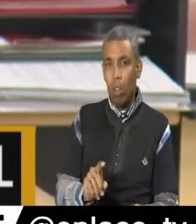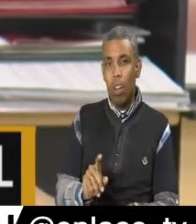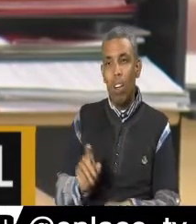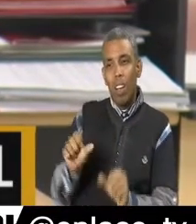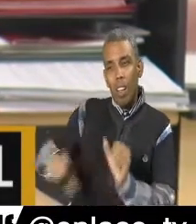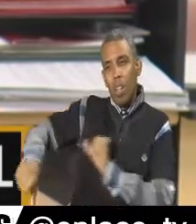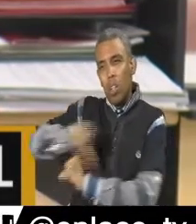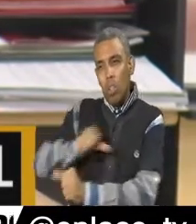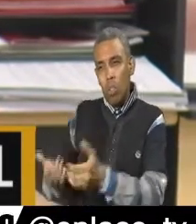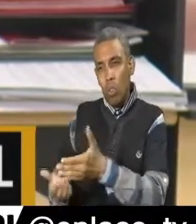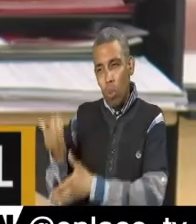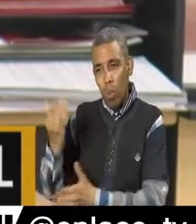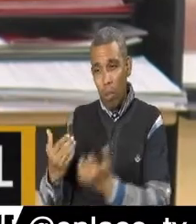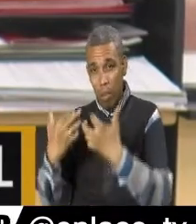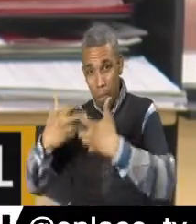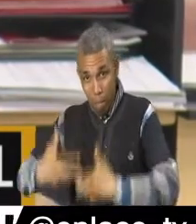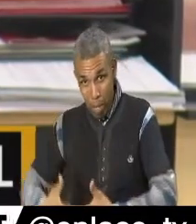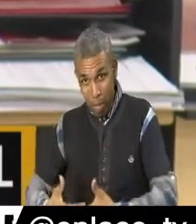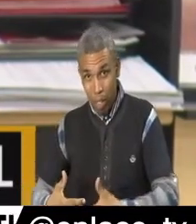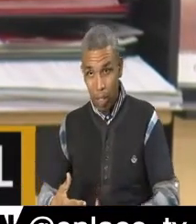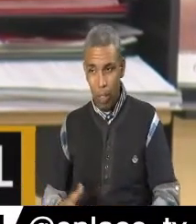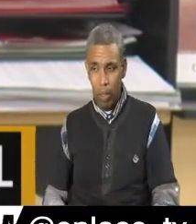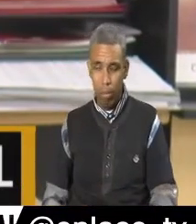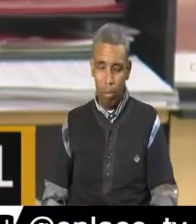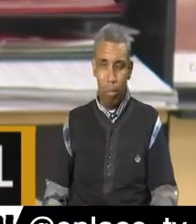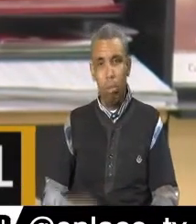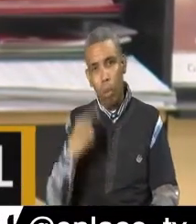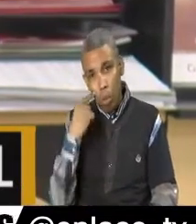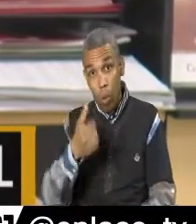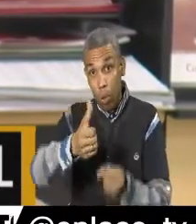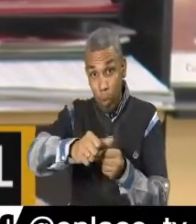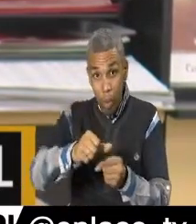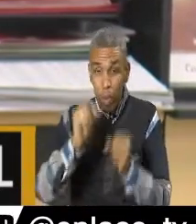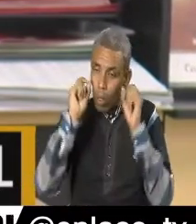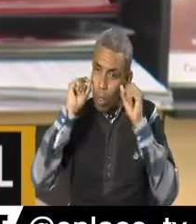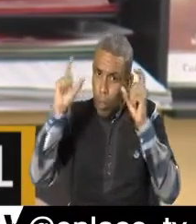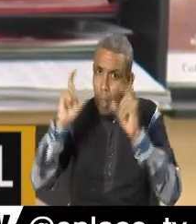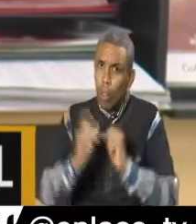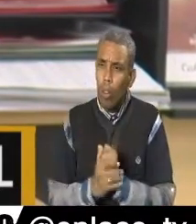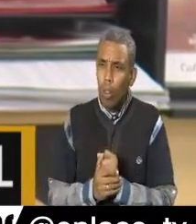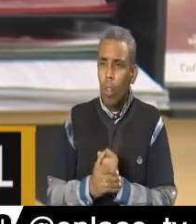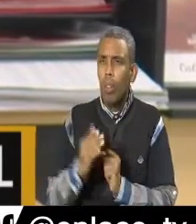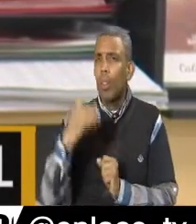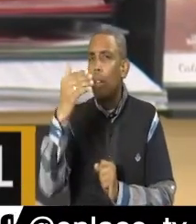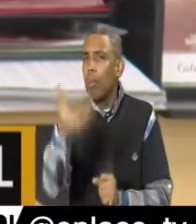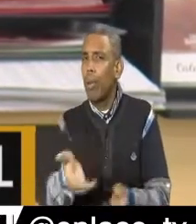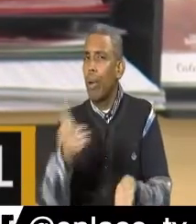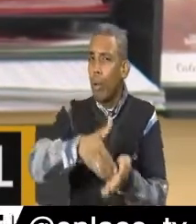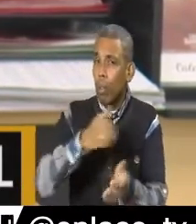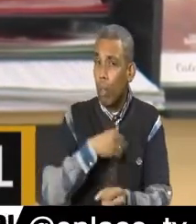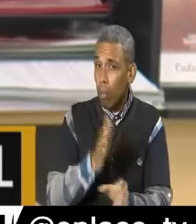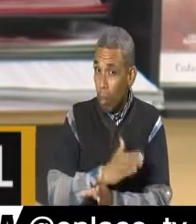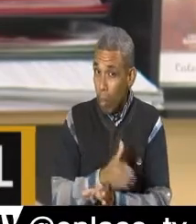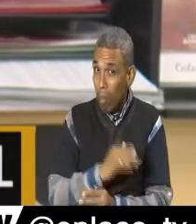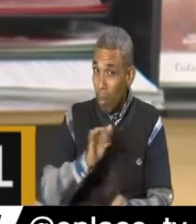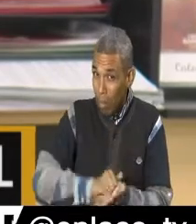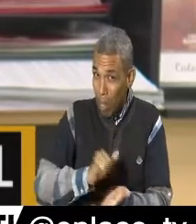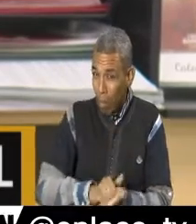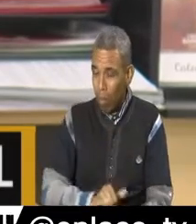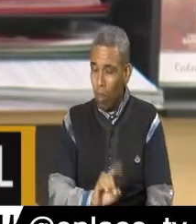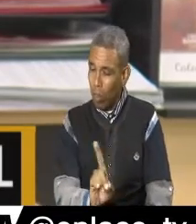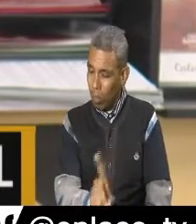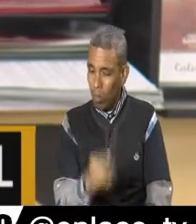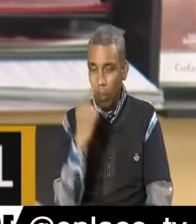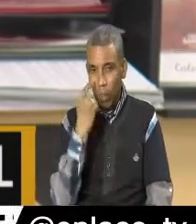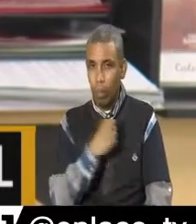Pues no solamente el problema ha sido Mota Engil, todos los contratos de los tramos de la vía Yuma han tenido dificultades de todo tipo, no solamente en